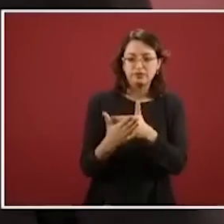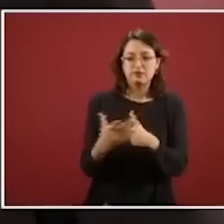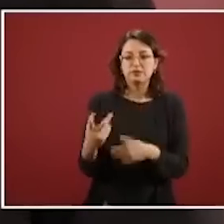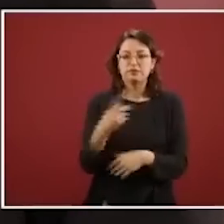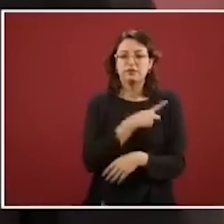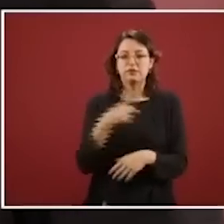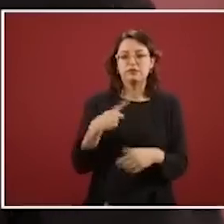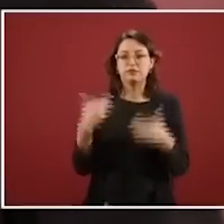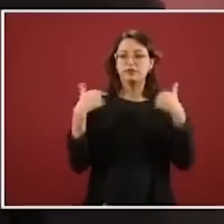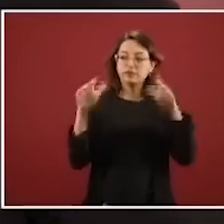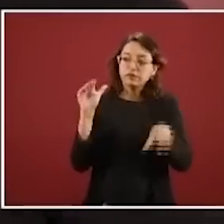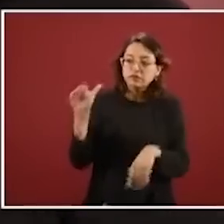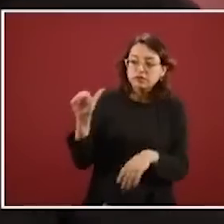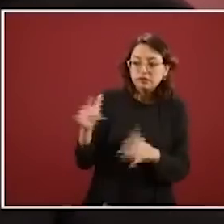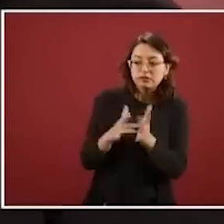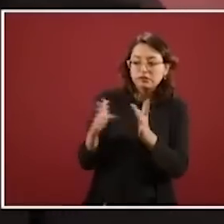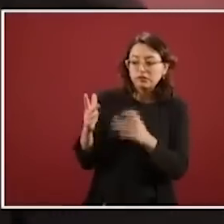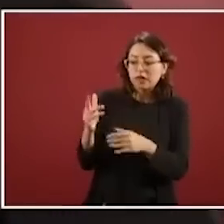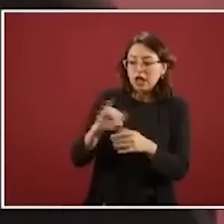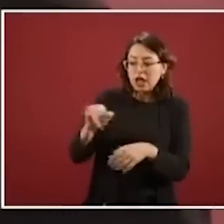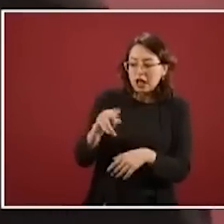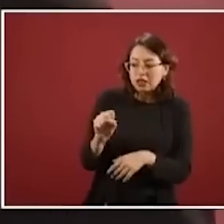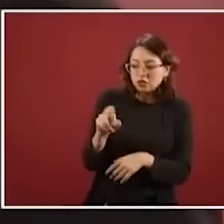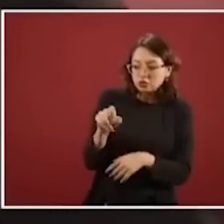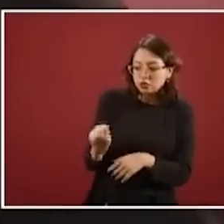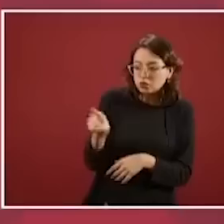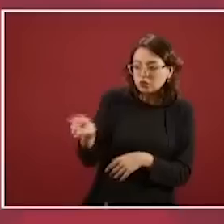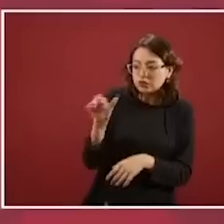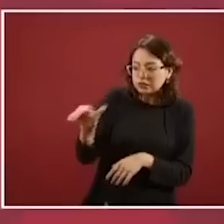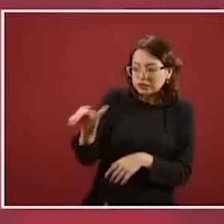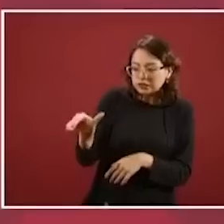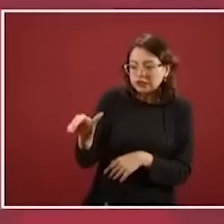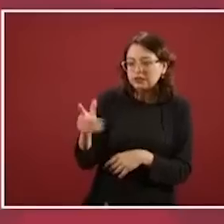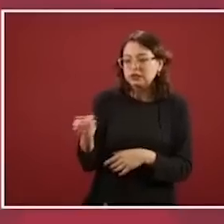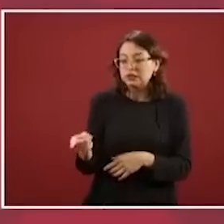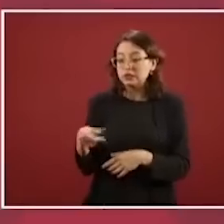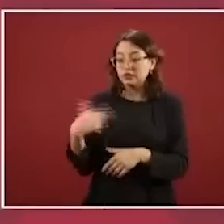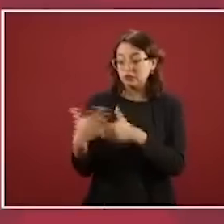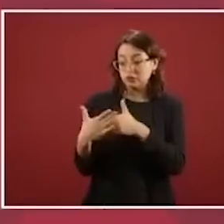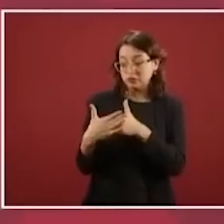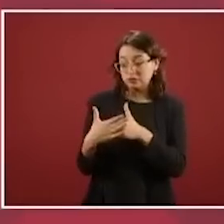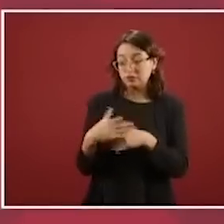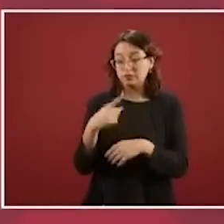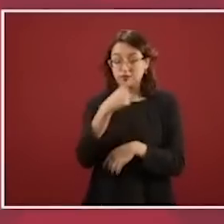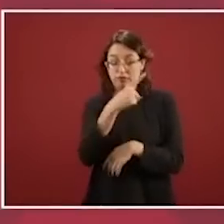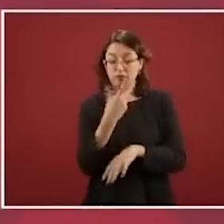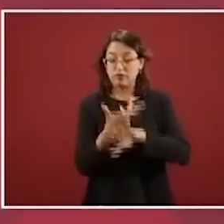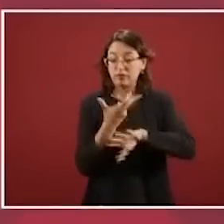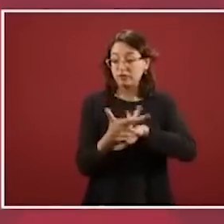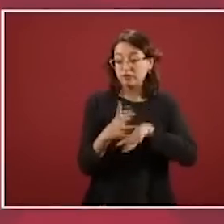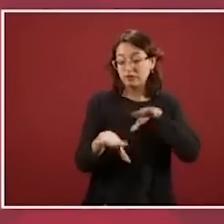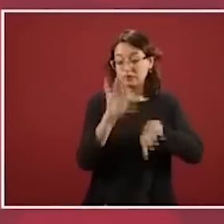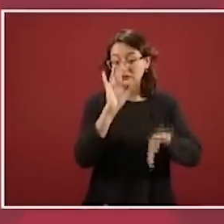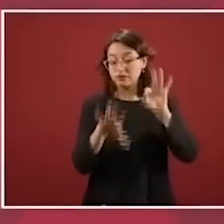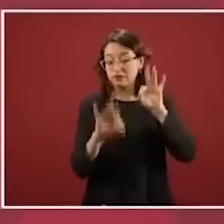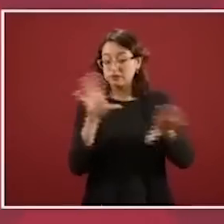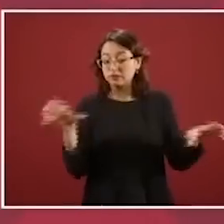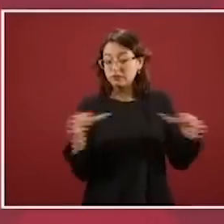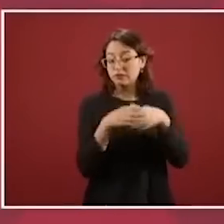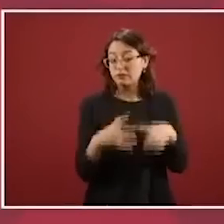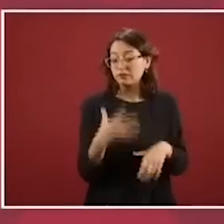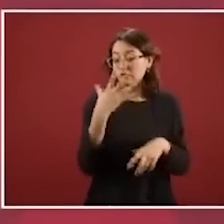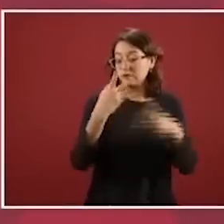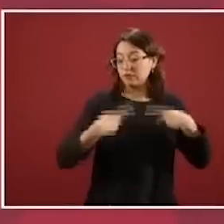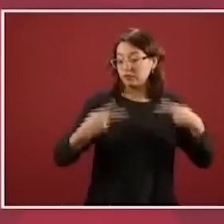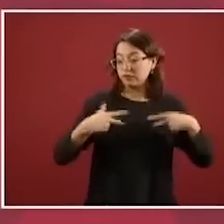debió haber dicho a Jesús: oye, Jesús, vamos, el Congreso de los Estados Unidos nos está pidiendo que designemos hasta 5 agregados